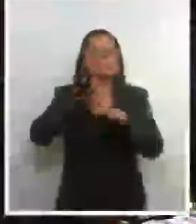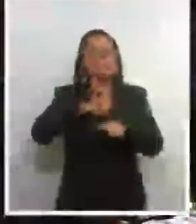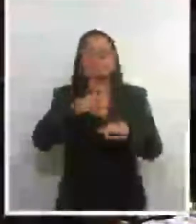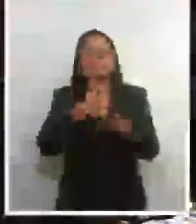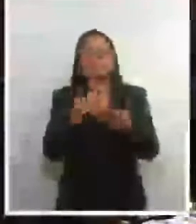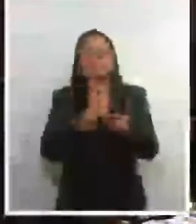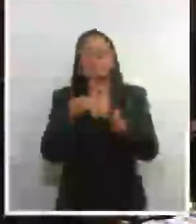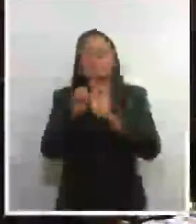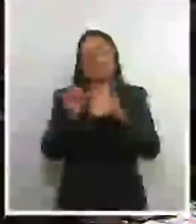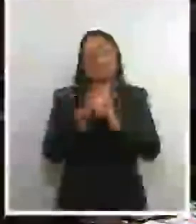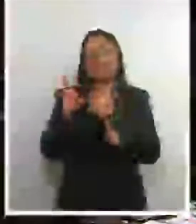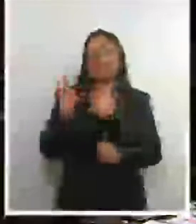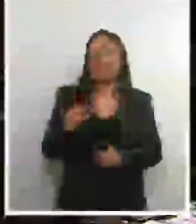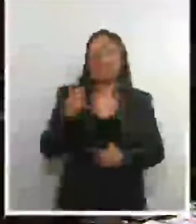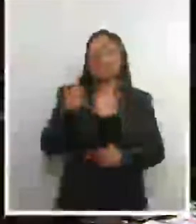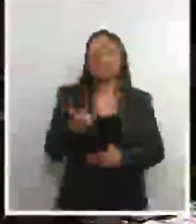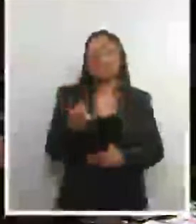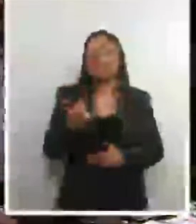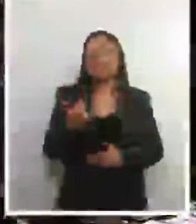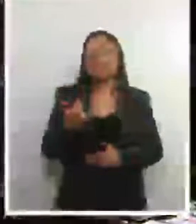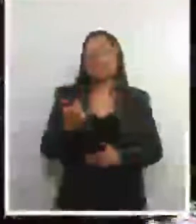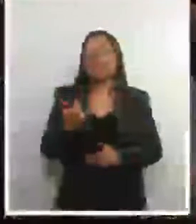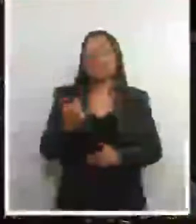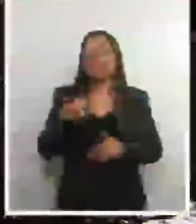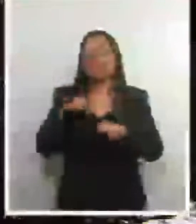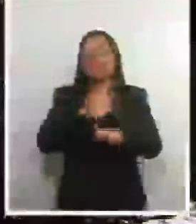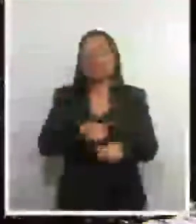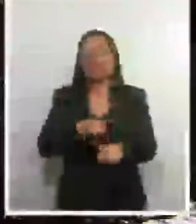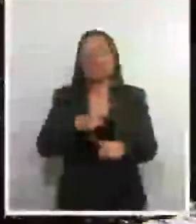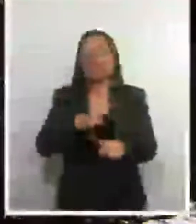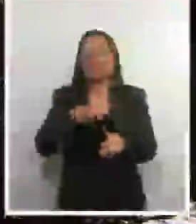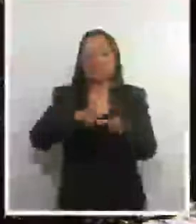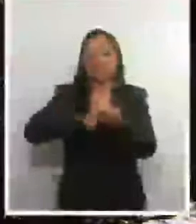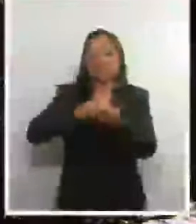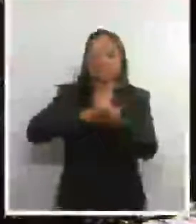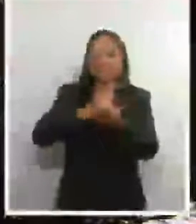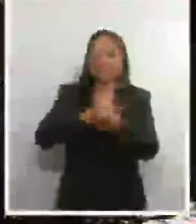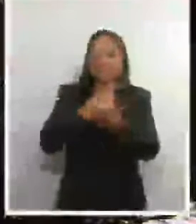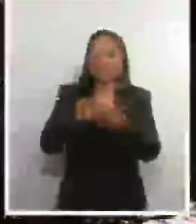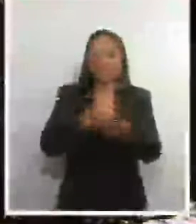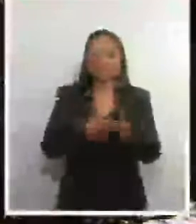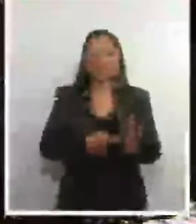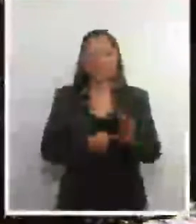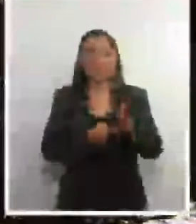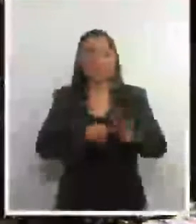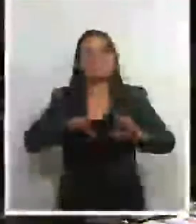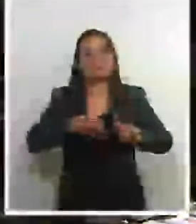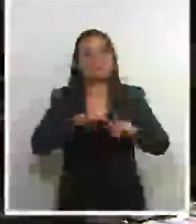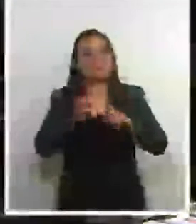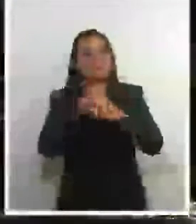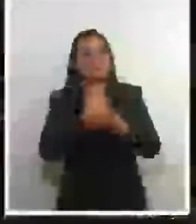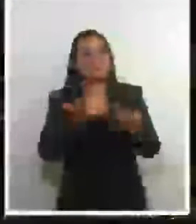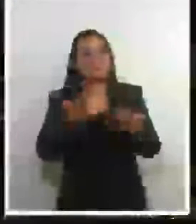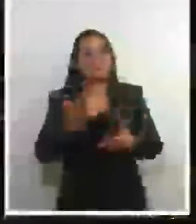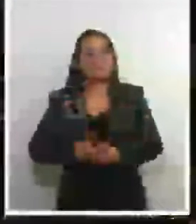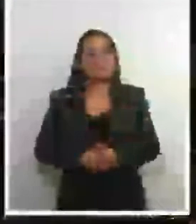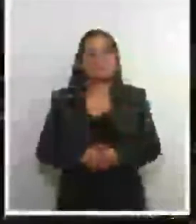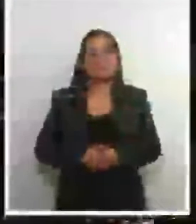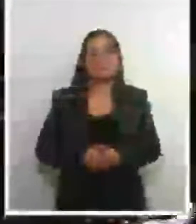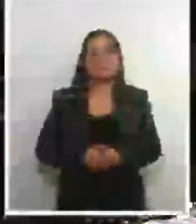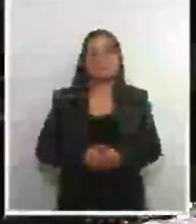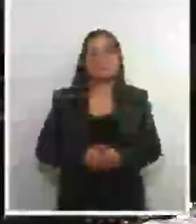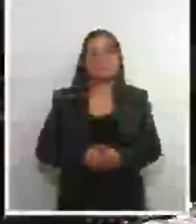este artículo 47 sobre la modificación que presentó la comisión. Hasta este momento le